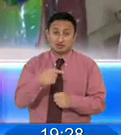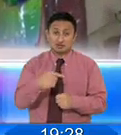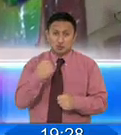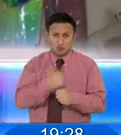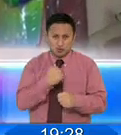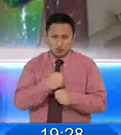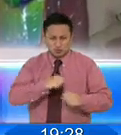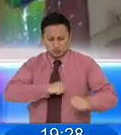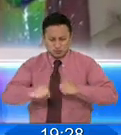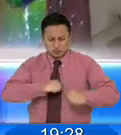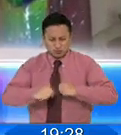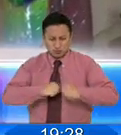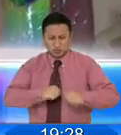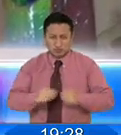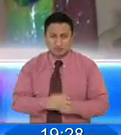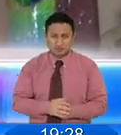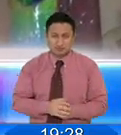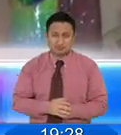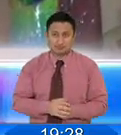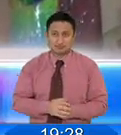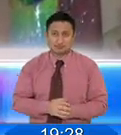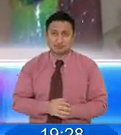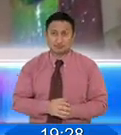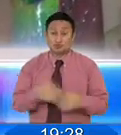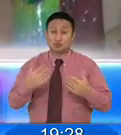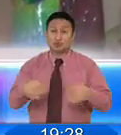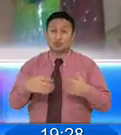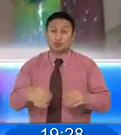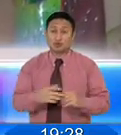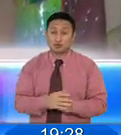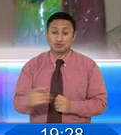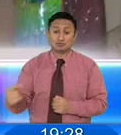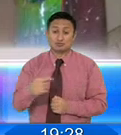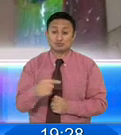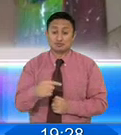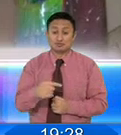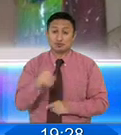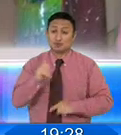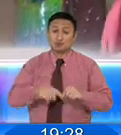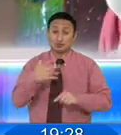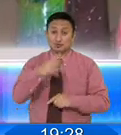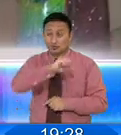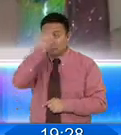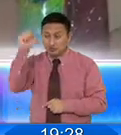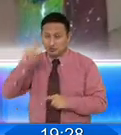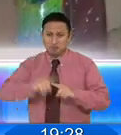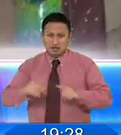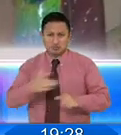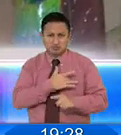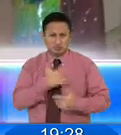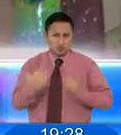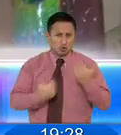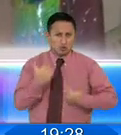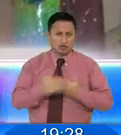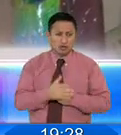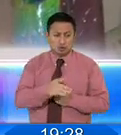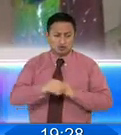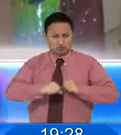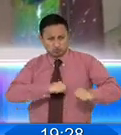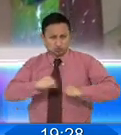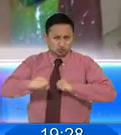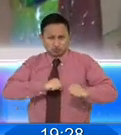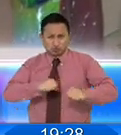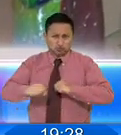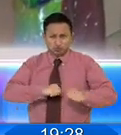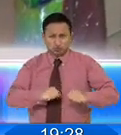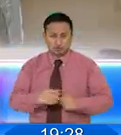que es insuperable, que no se pudo ganar, pero muy contento, un trabajo que nadie